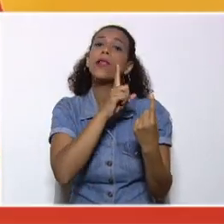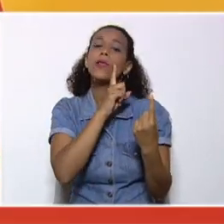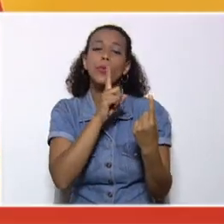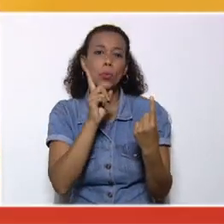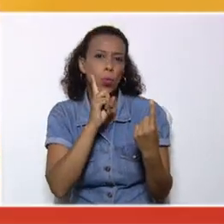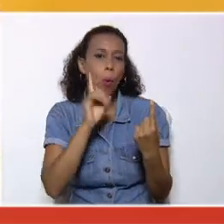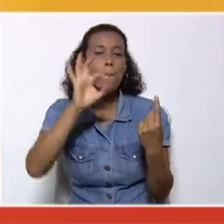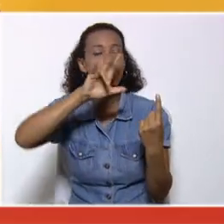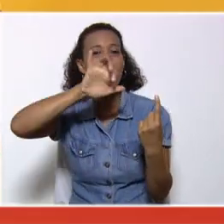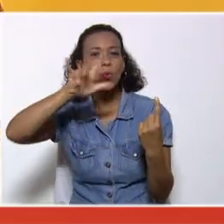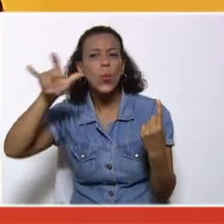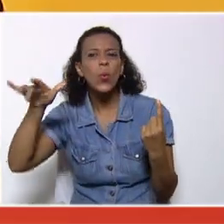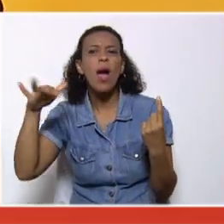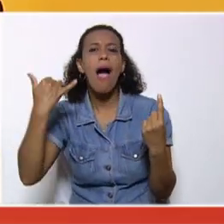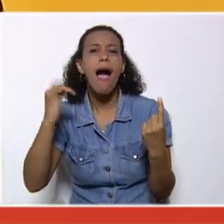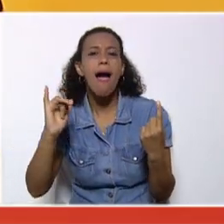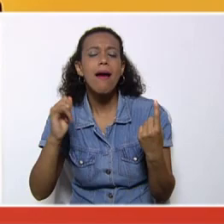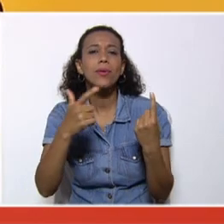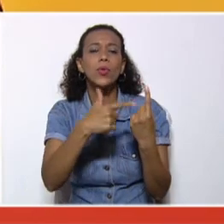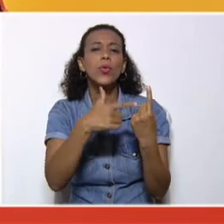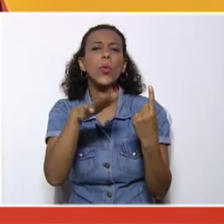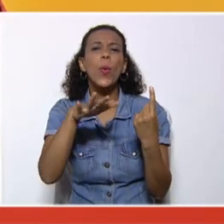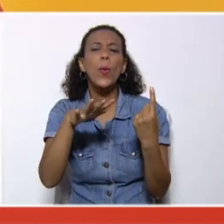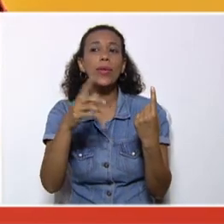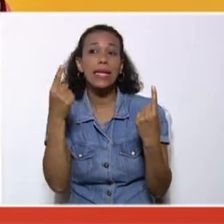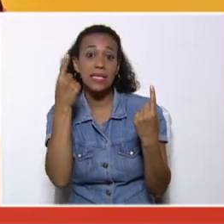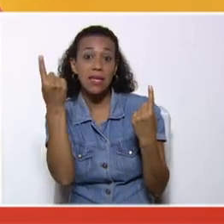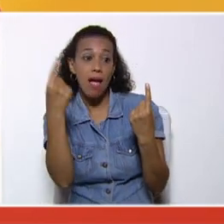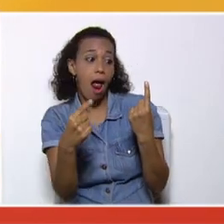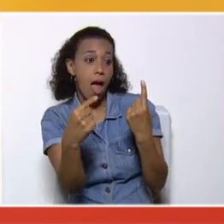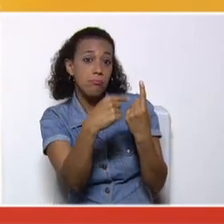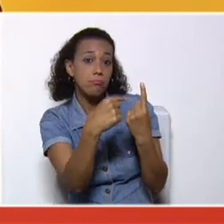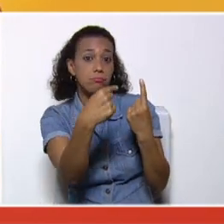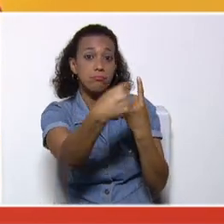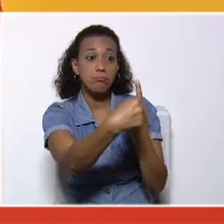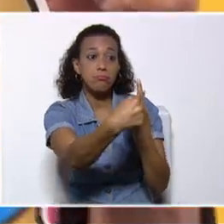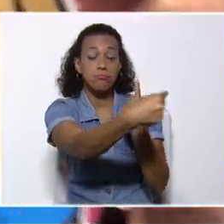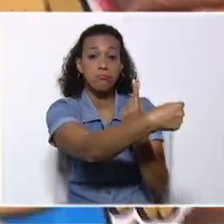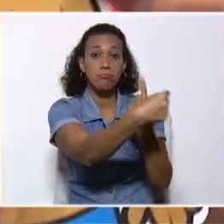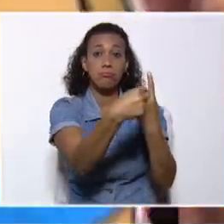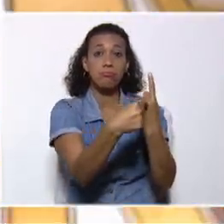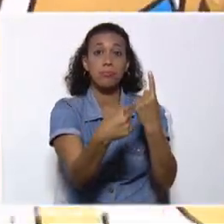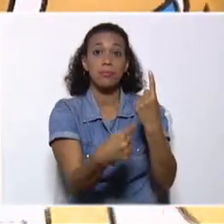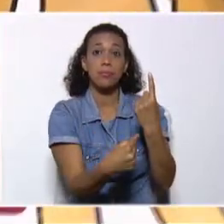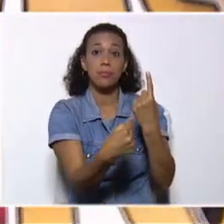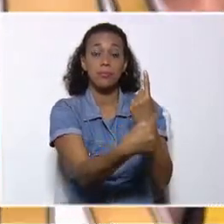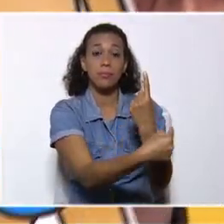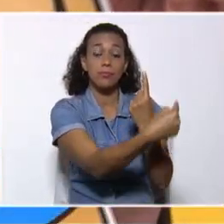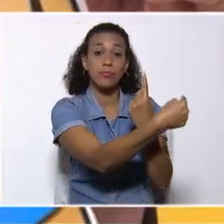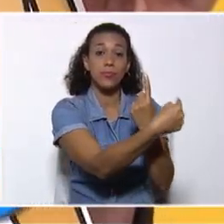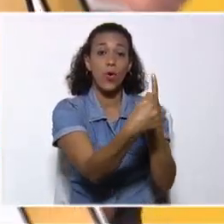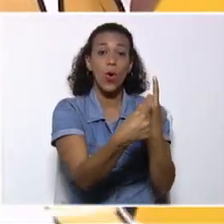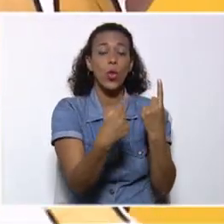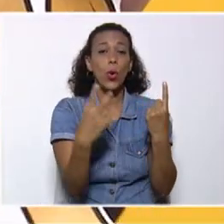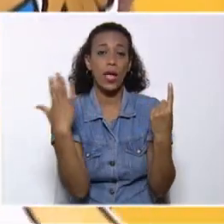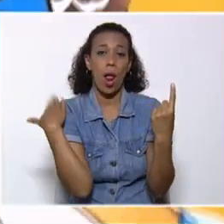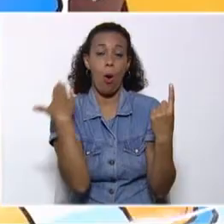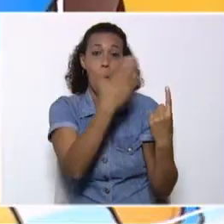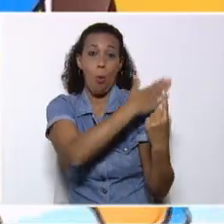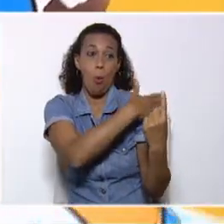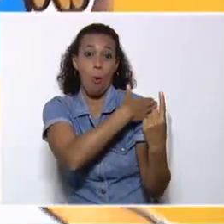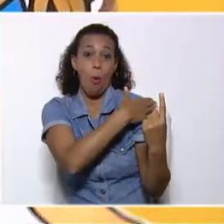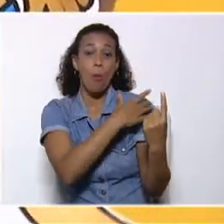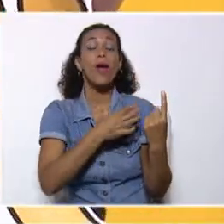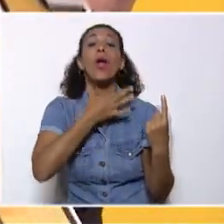diciendo al niño que nombre, que señale y nombre dónde está la espalda, dónde están los hombros,